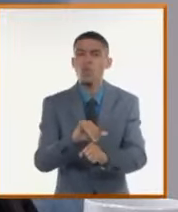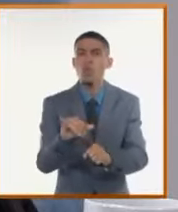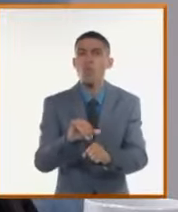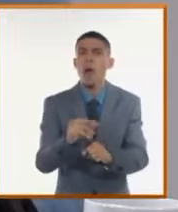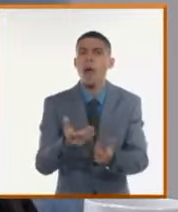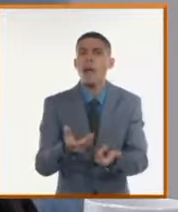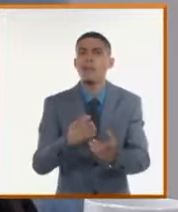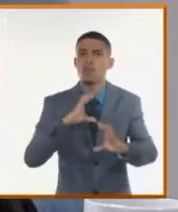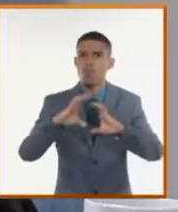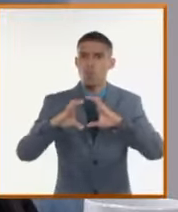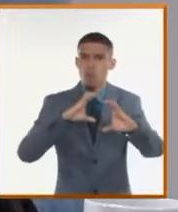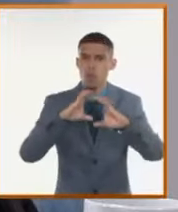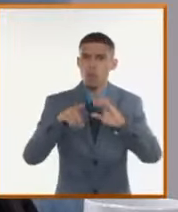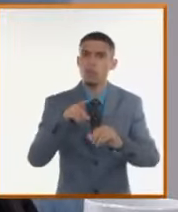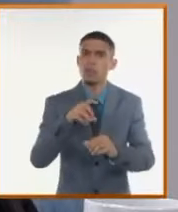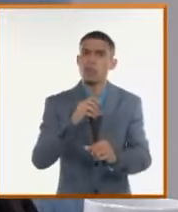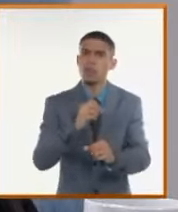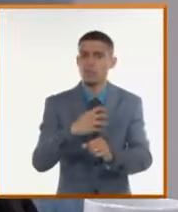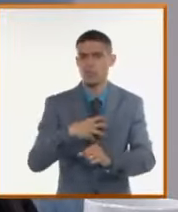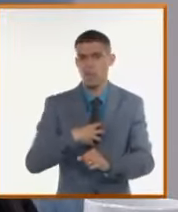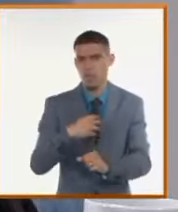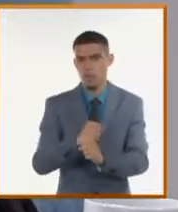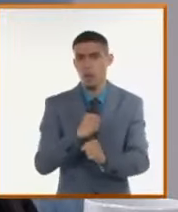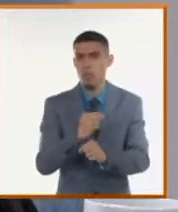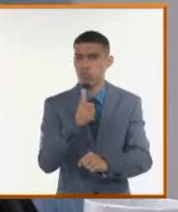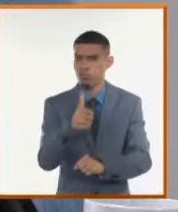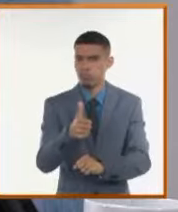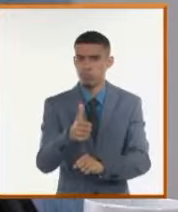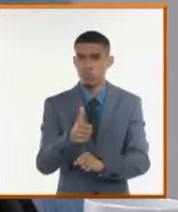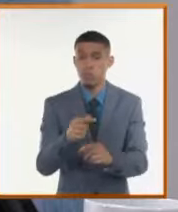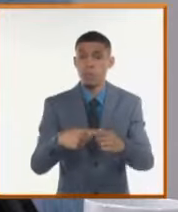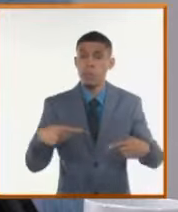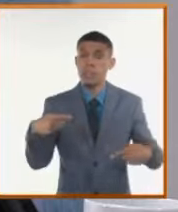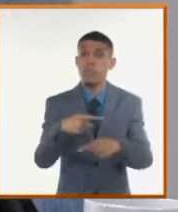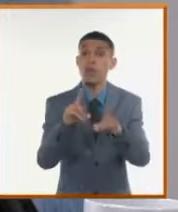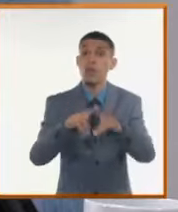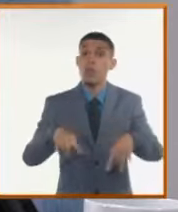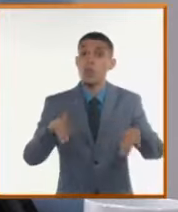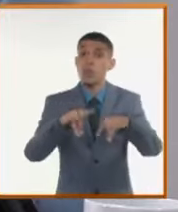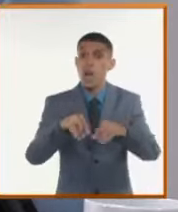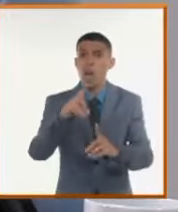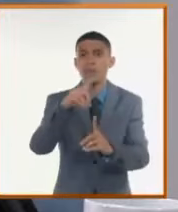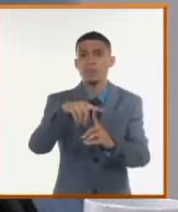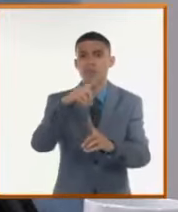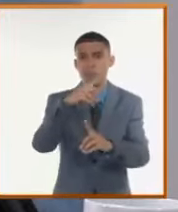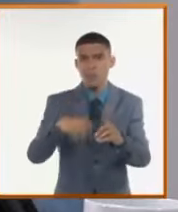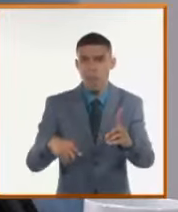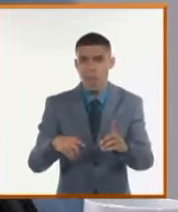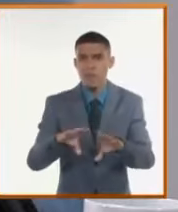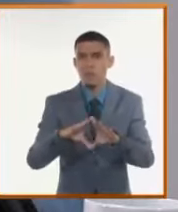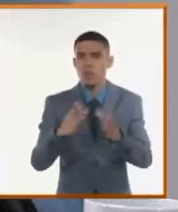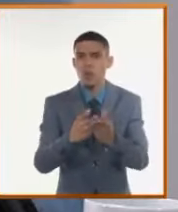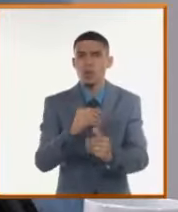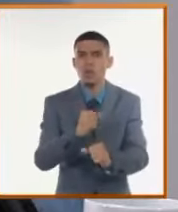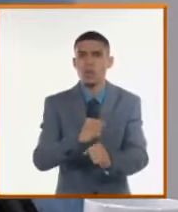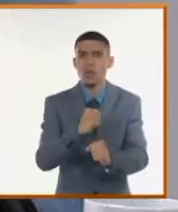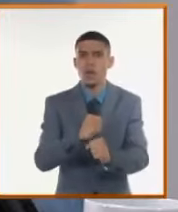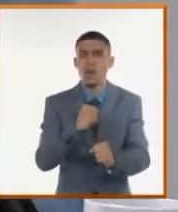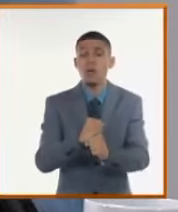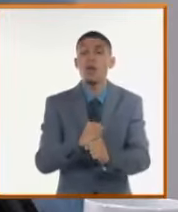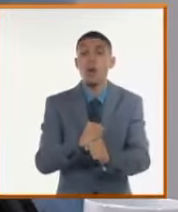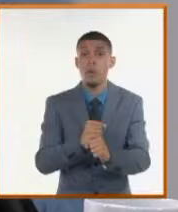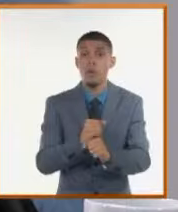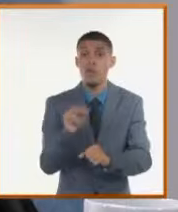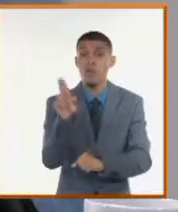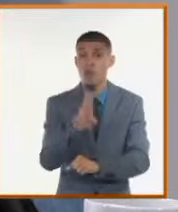partte de comunicaciones tiene un trabajo muy bueno y sobre todo con la vinculación con las universidades los tecnológicos y el trabajo que está desempeñando la academia